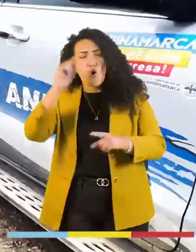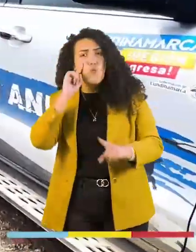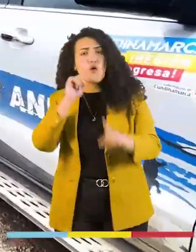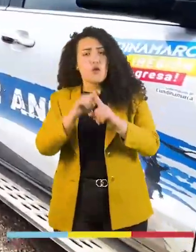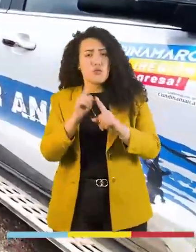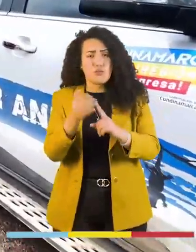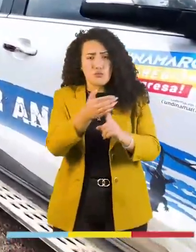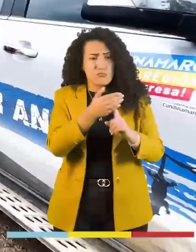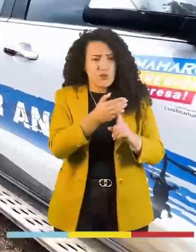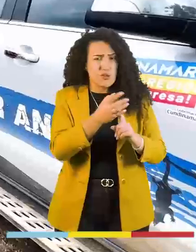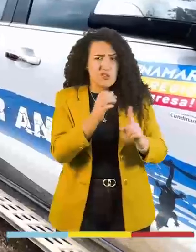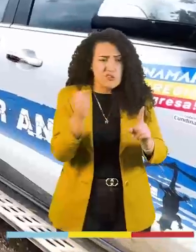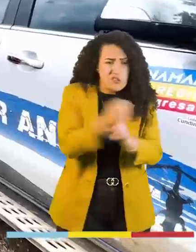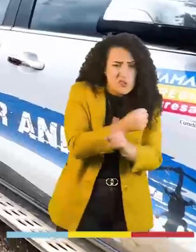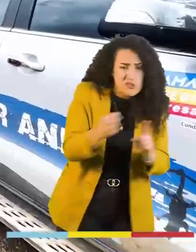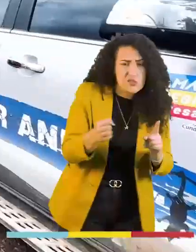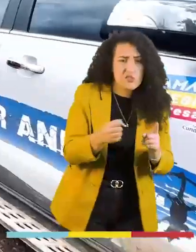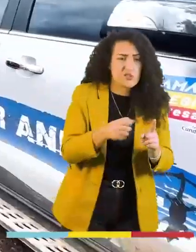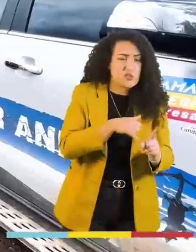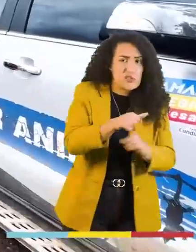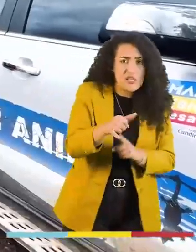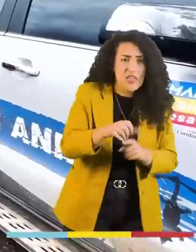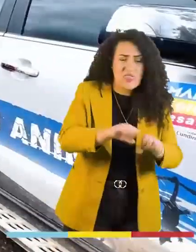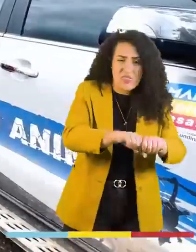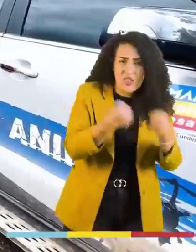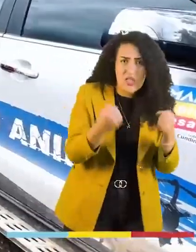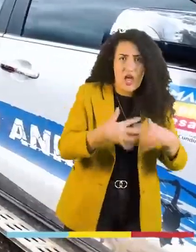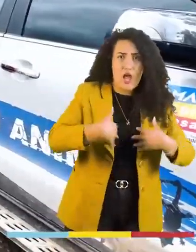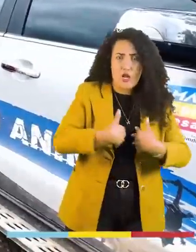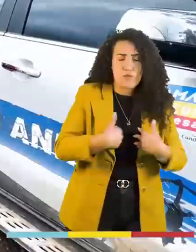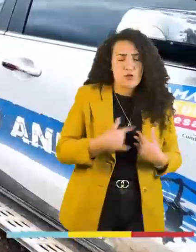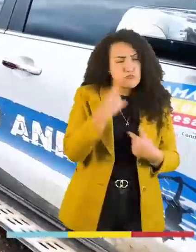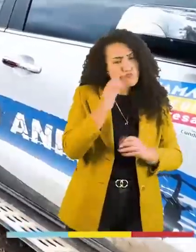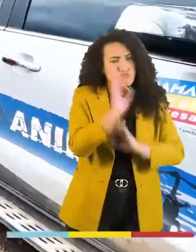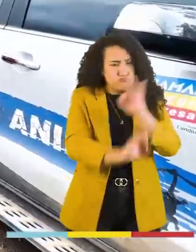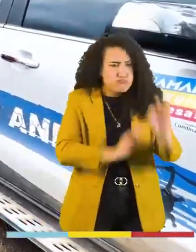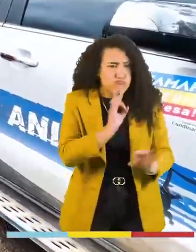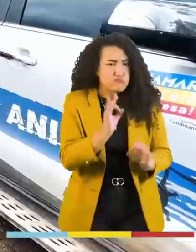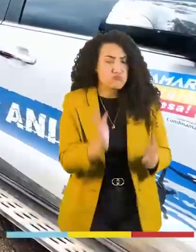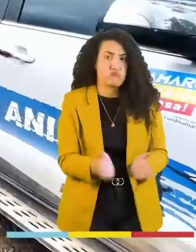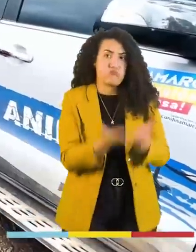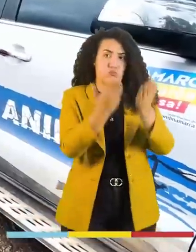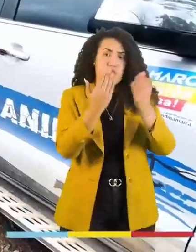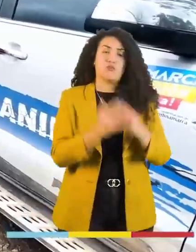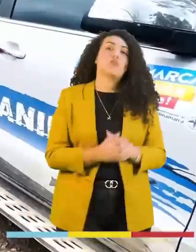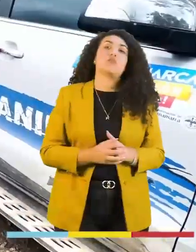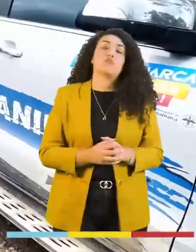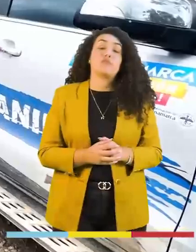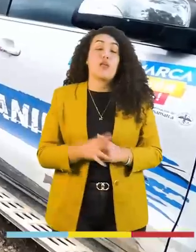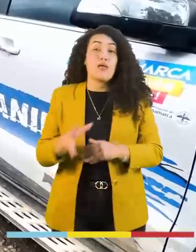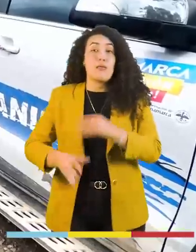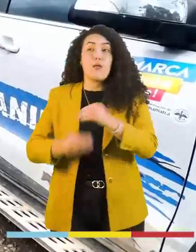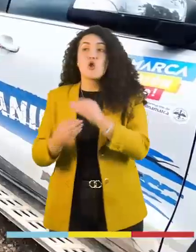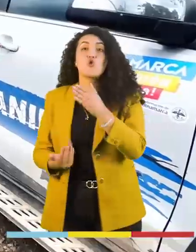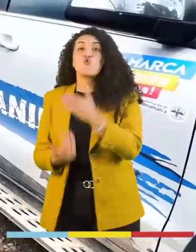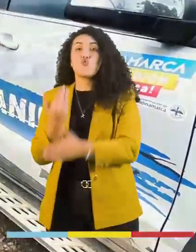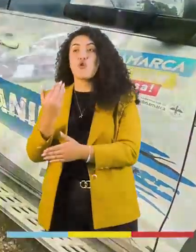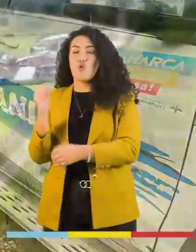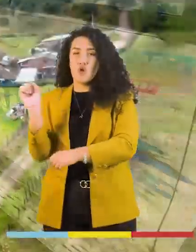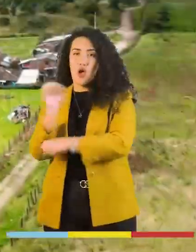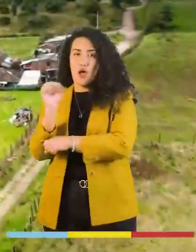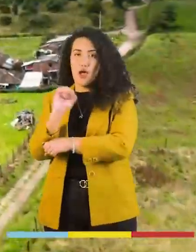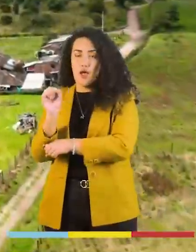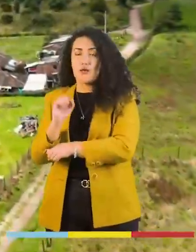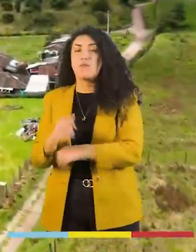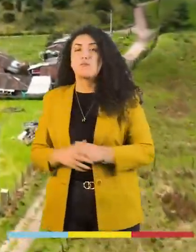mitigar todo el maltrato que está ocurriendo, no solamente en Cundinamarca, sino en todo el país. Pero aparte de eso, tenemos nuestro nuevo vehículo, el